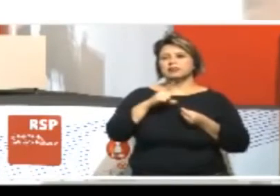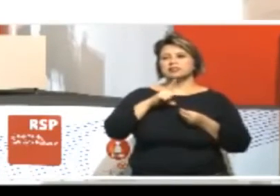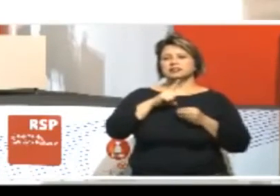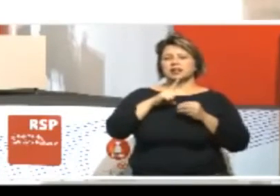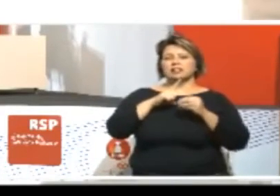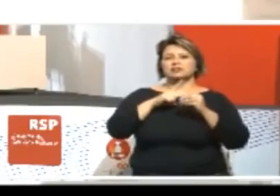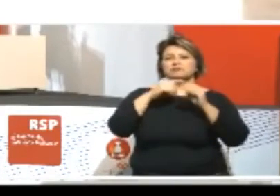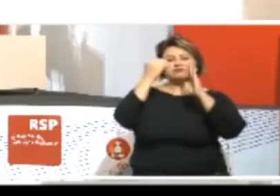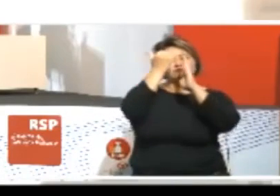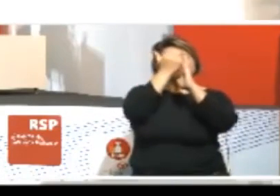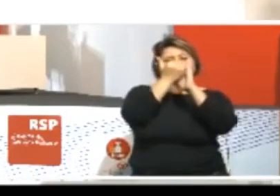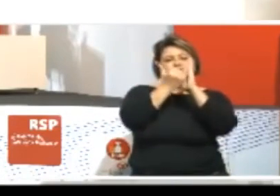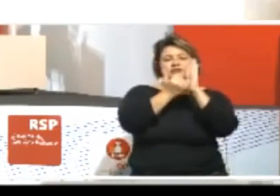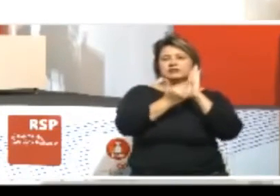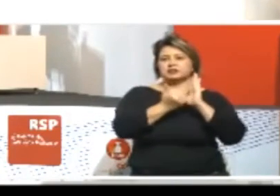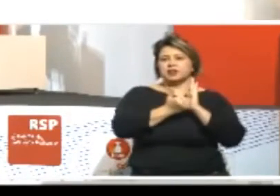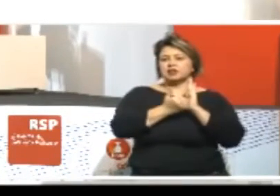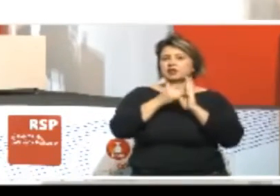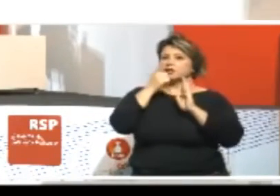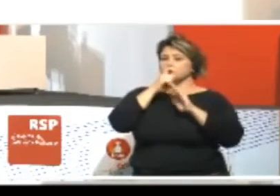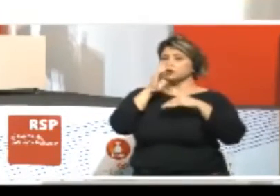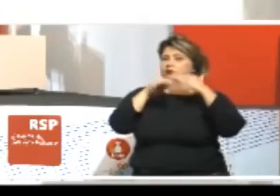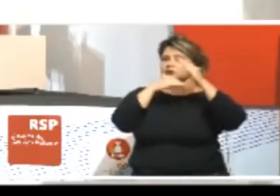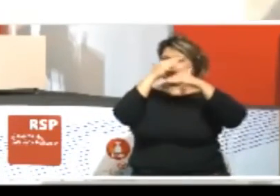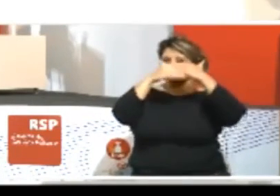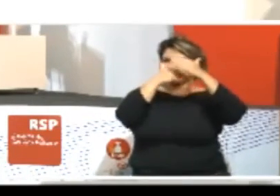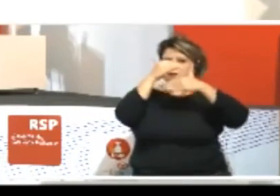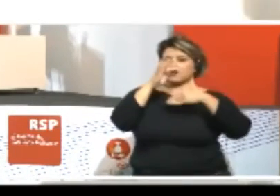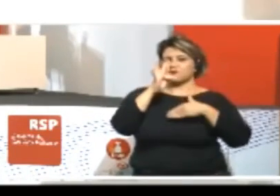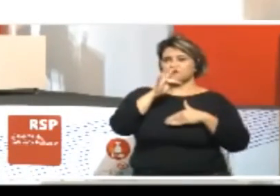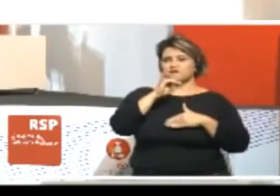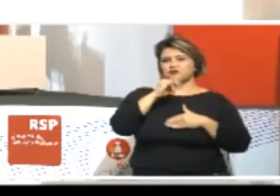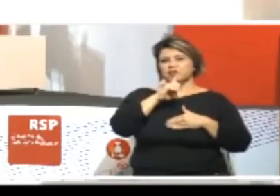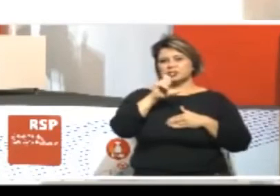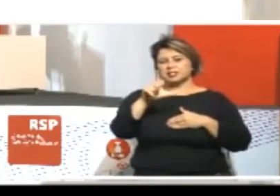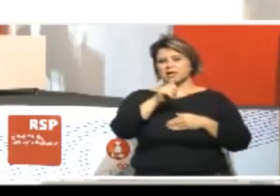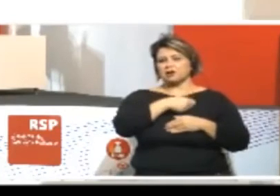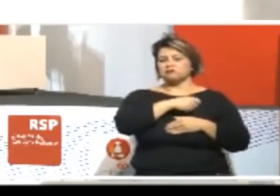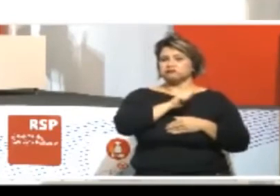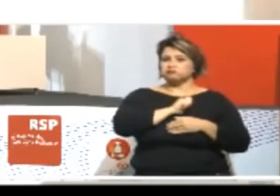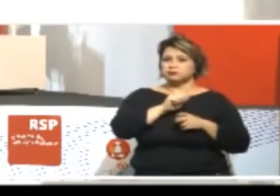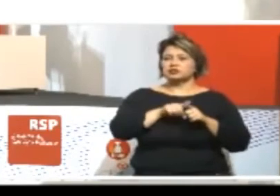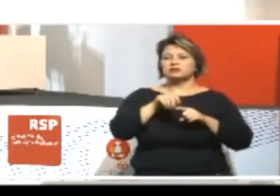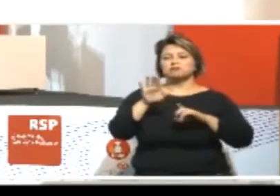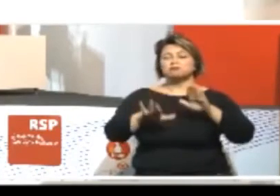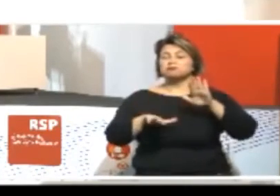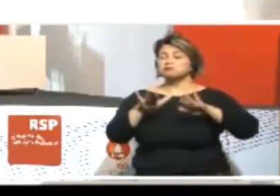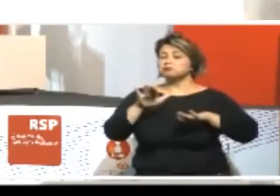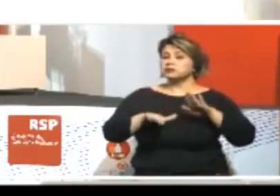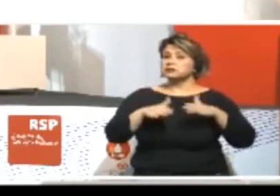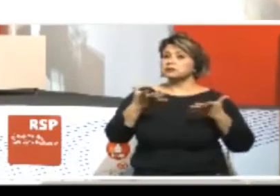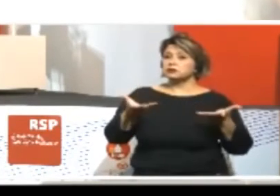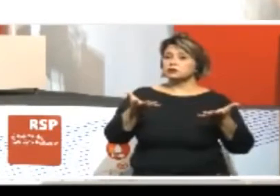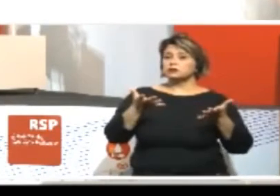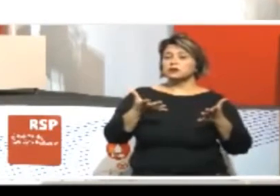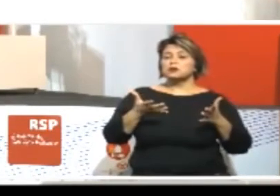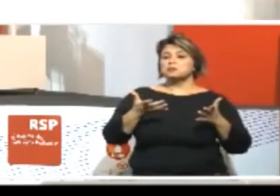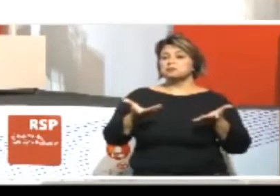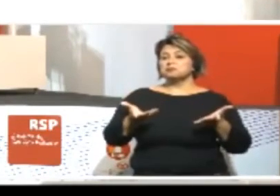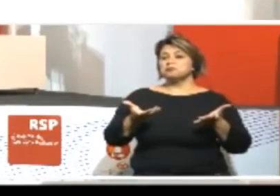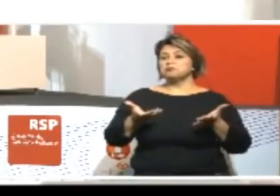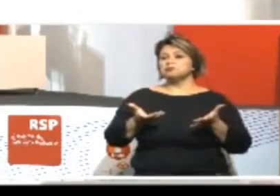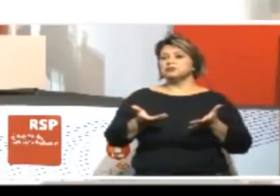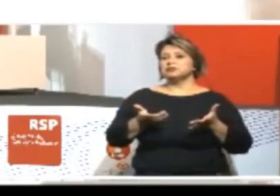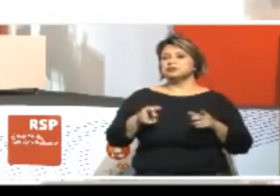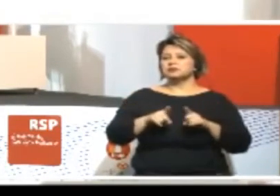fiscalmente, cómo se desempeñaron administrativamente. Y dependiendo del rango que obtienen, el gobierno central le da más dinero a esos